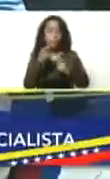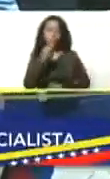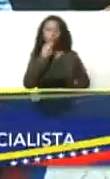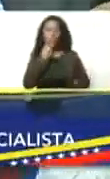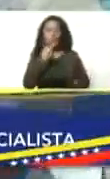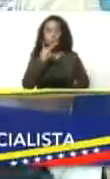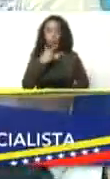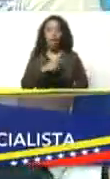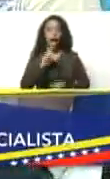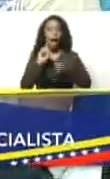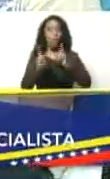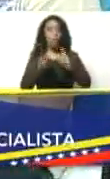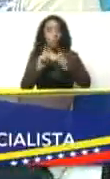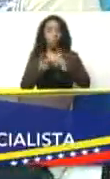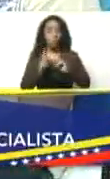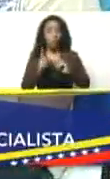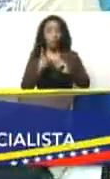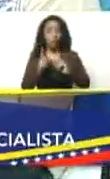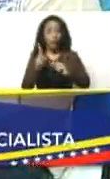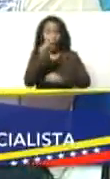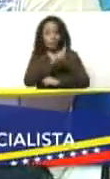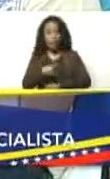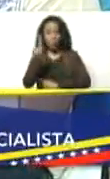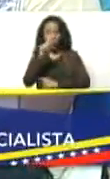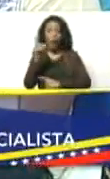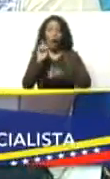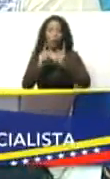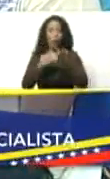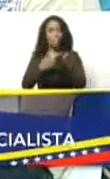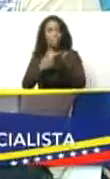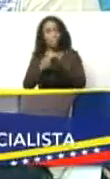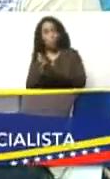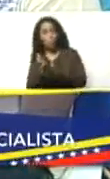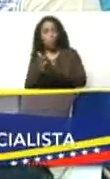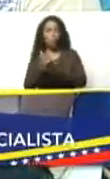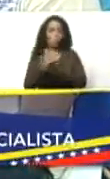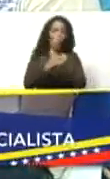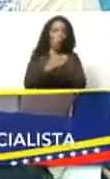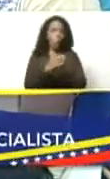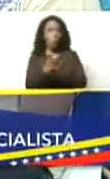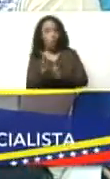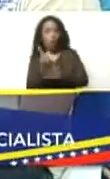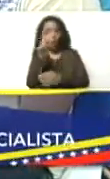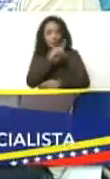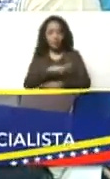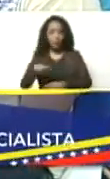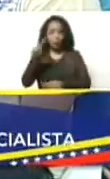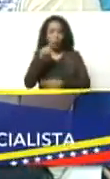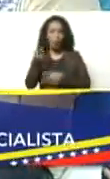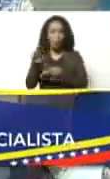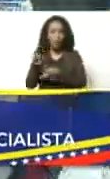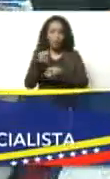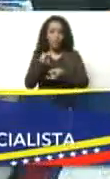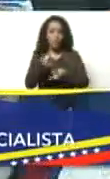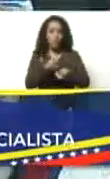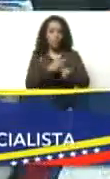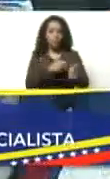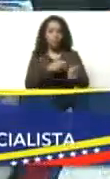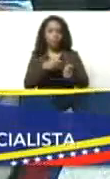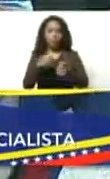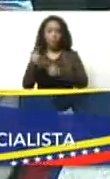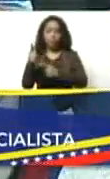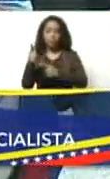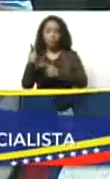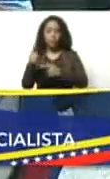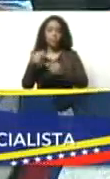Algunas en el circuito tienen brechas por donde penetra el circuito del capital y se lleva la